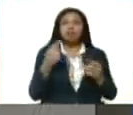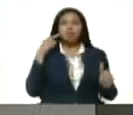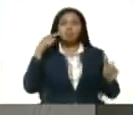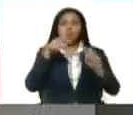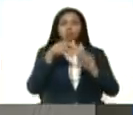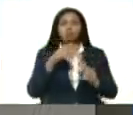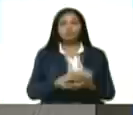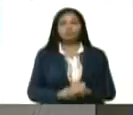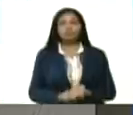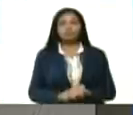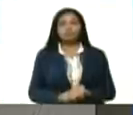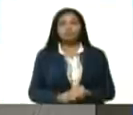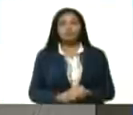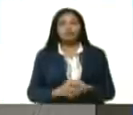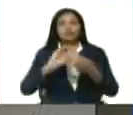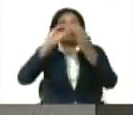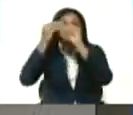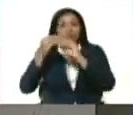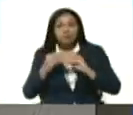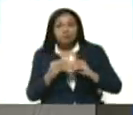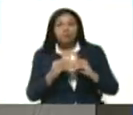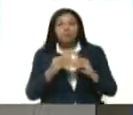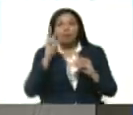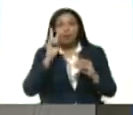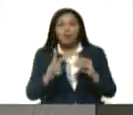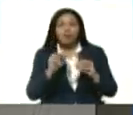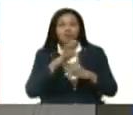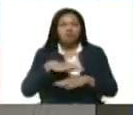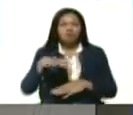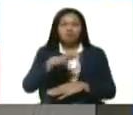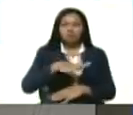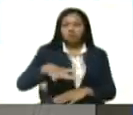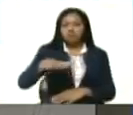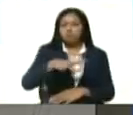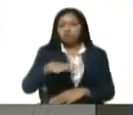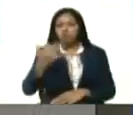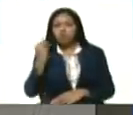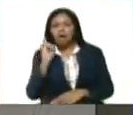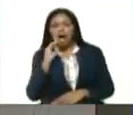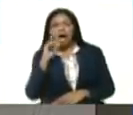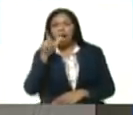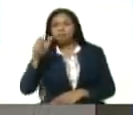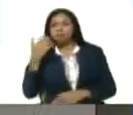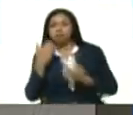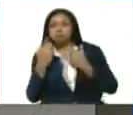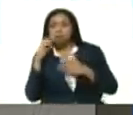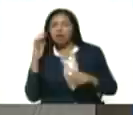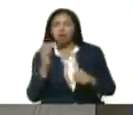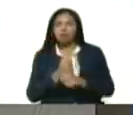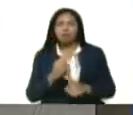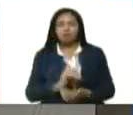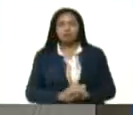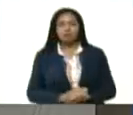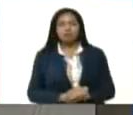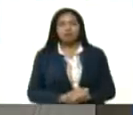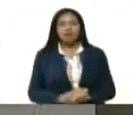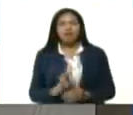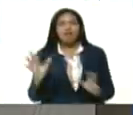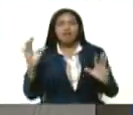para peinar todo el territorio nacional. En la oportunidad, en horas de la noche, tarde-noche,